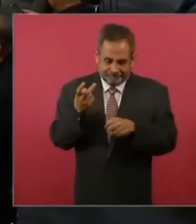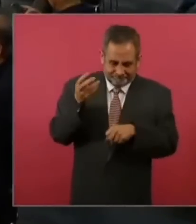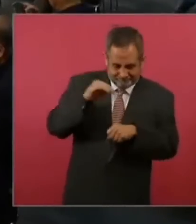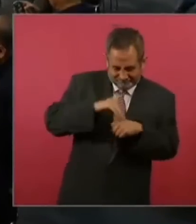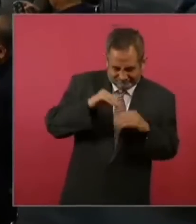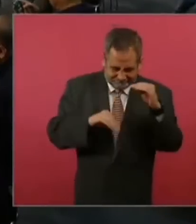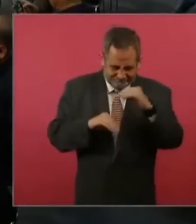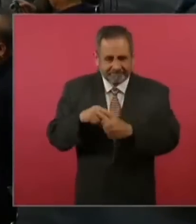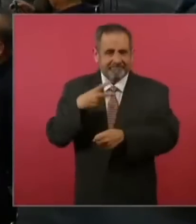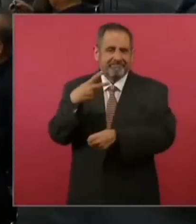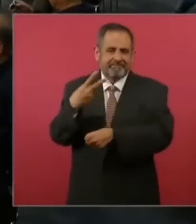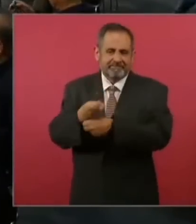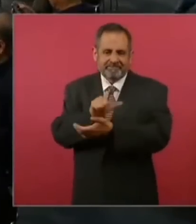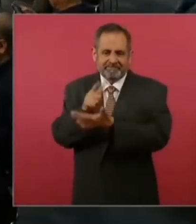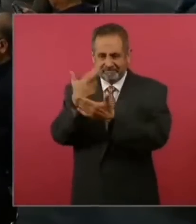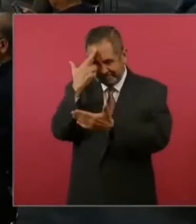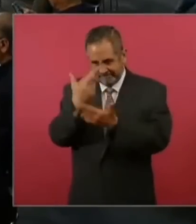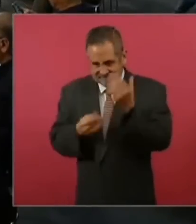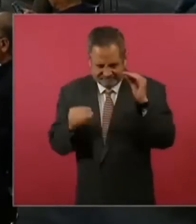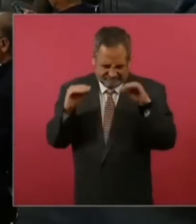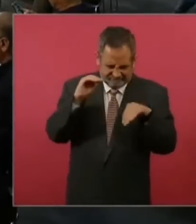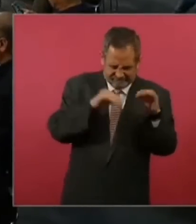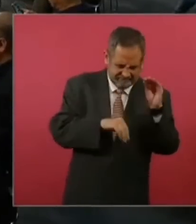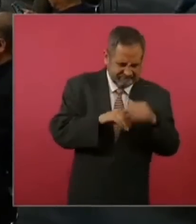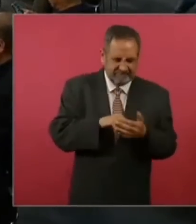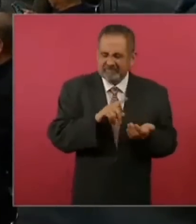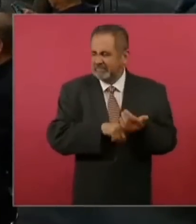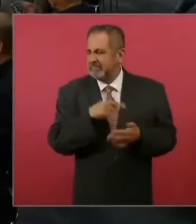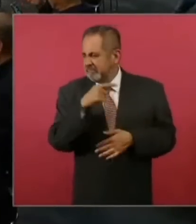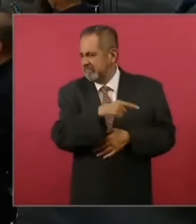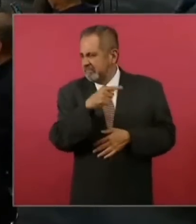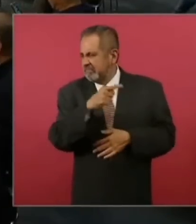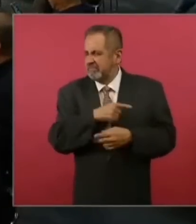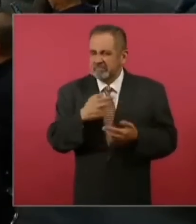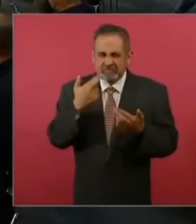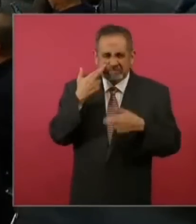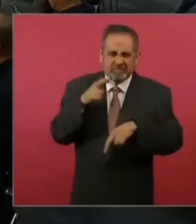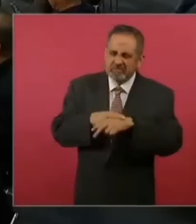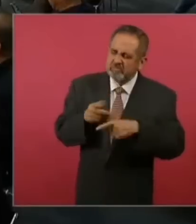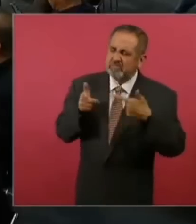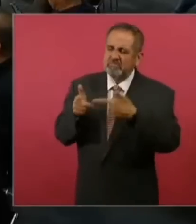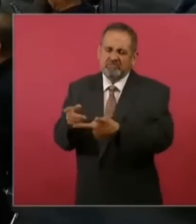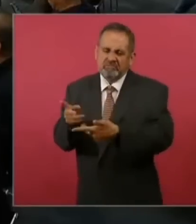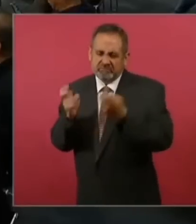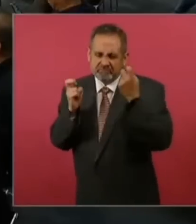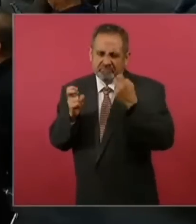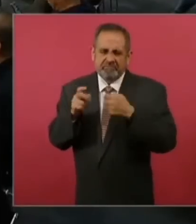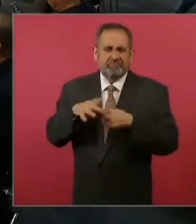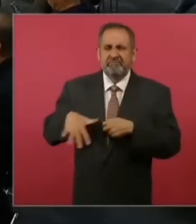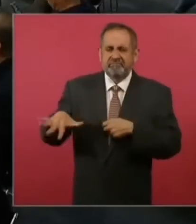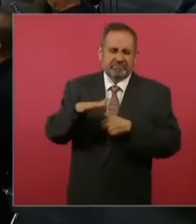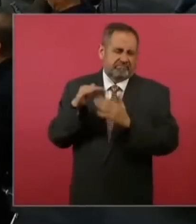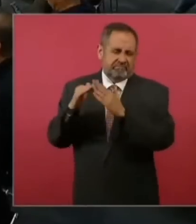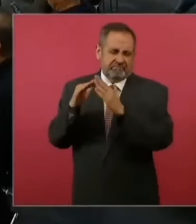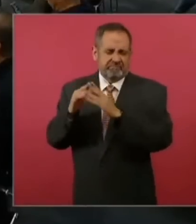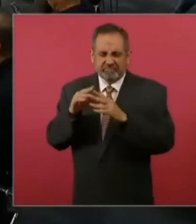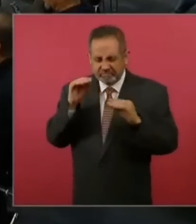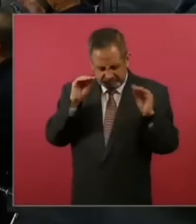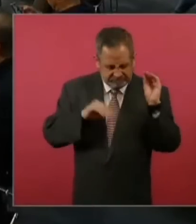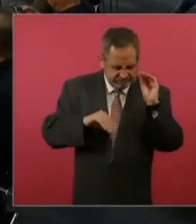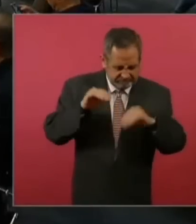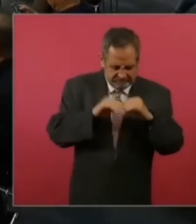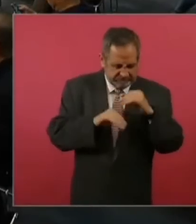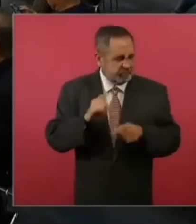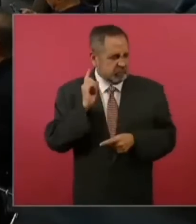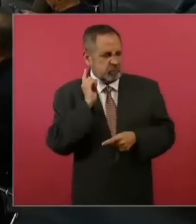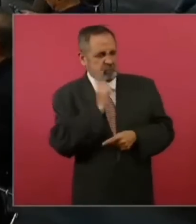delito, por el cual era por robo con lujo de violencia en una casa que